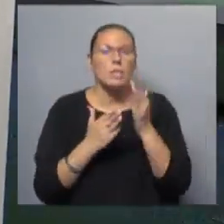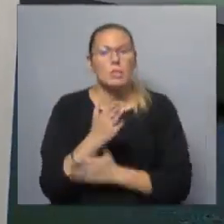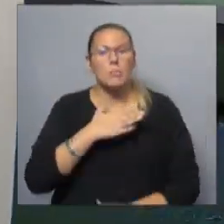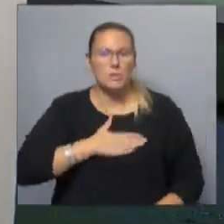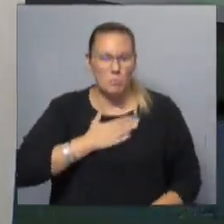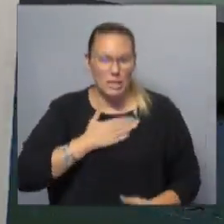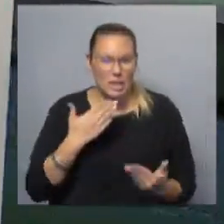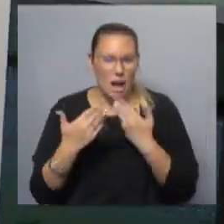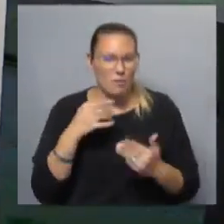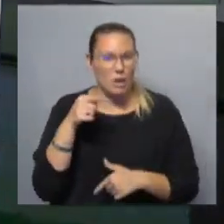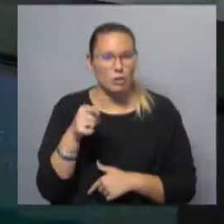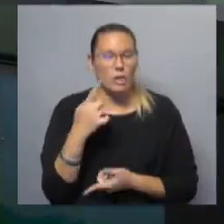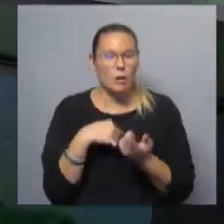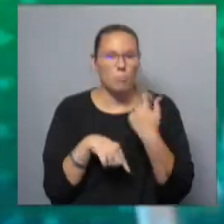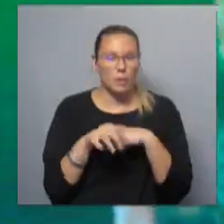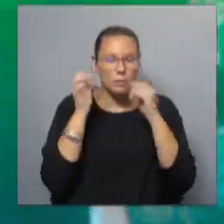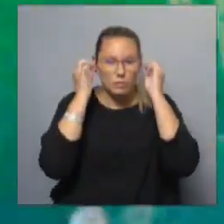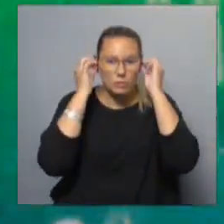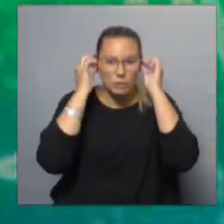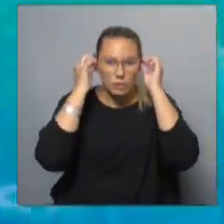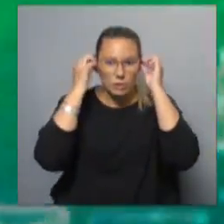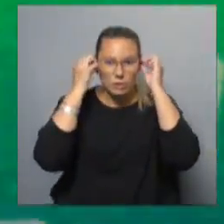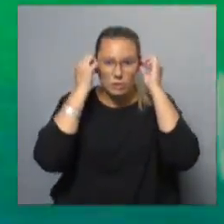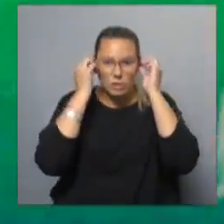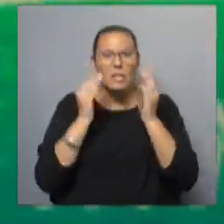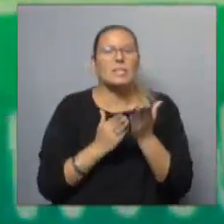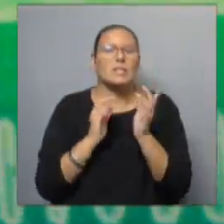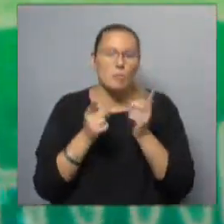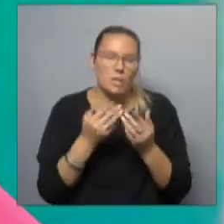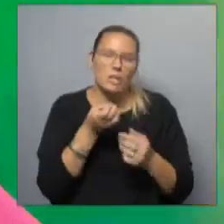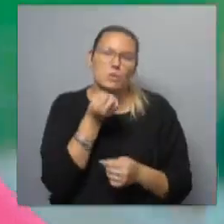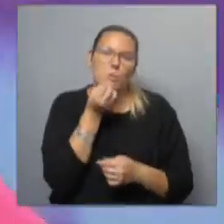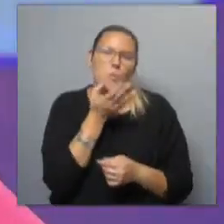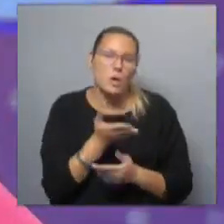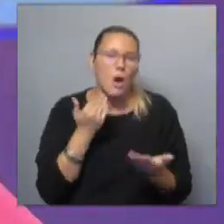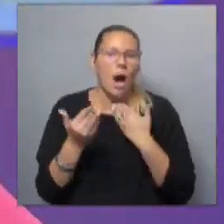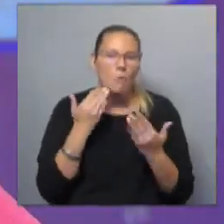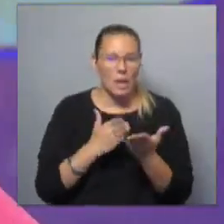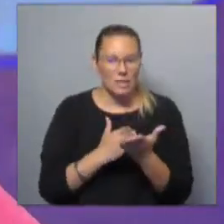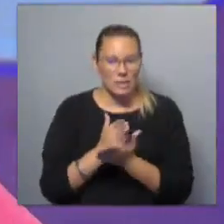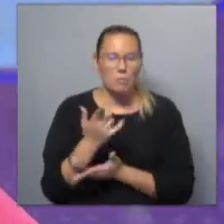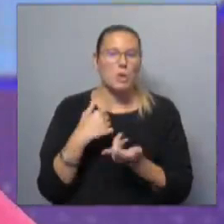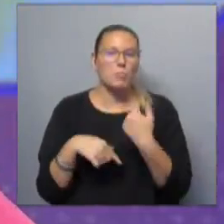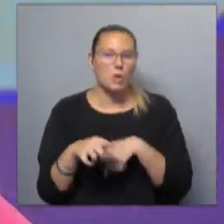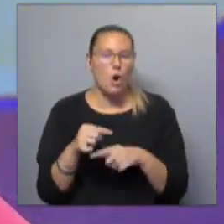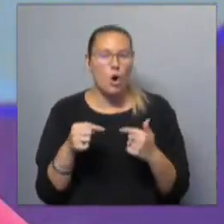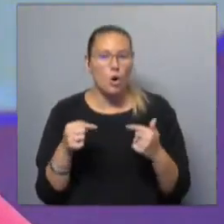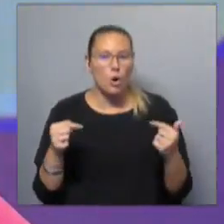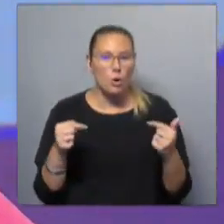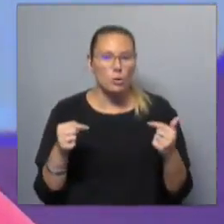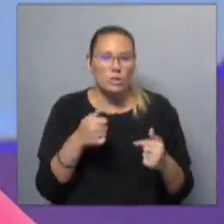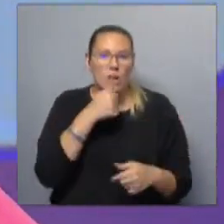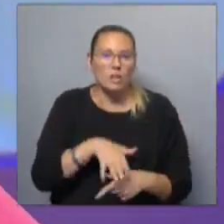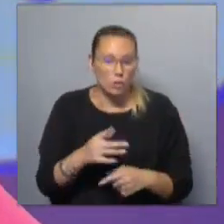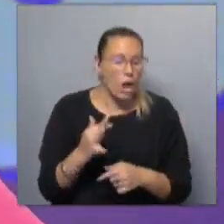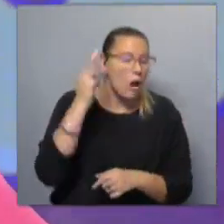con él. Buenísimo, pero ¿sabes con quién es un gusto conversar también? Por supuesto, pero de cosas que van a marcar la historia